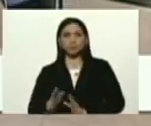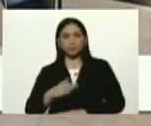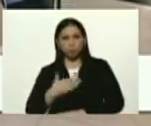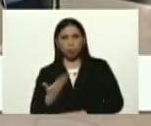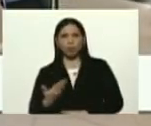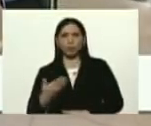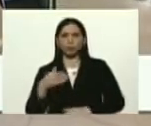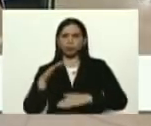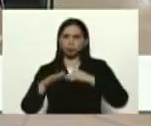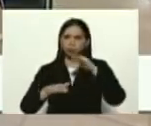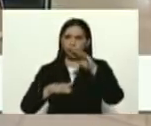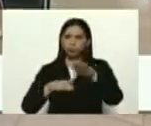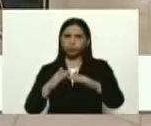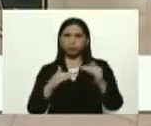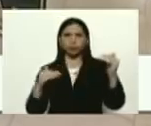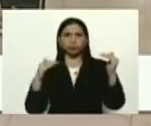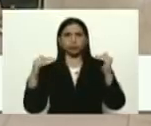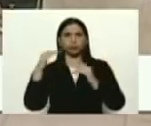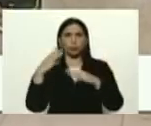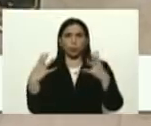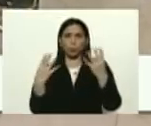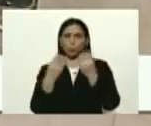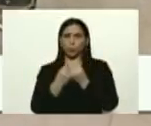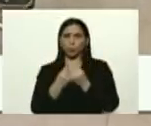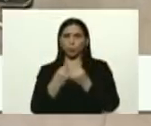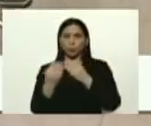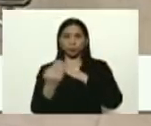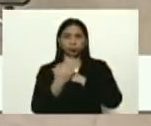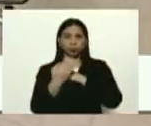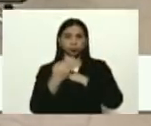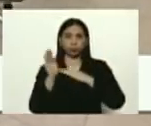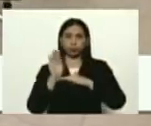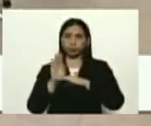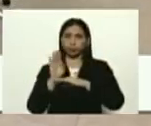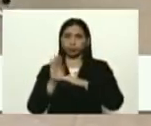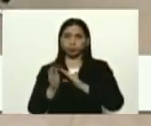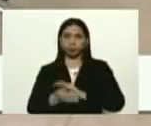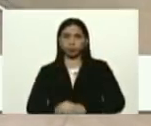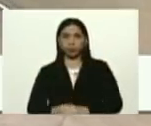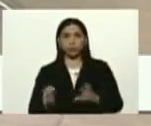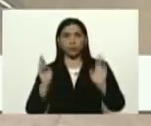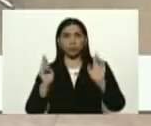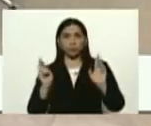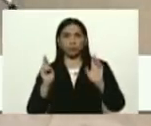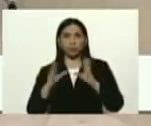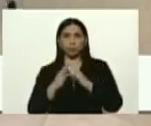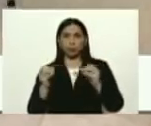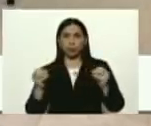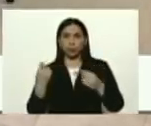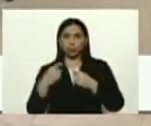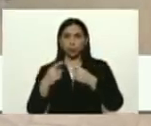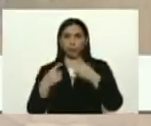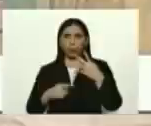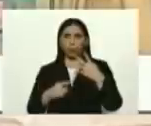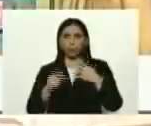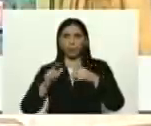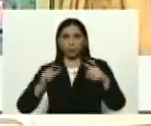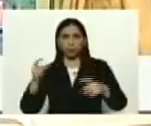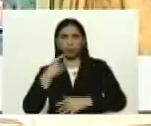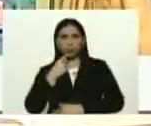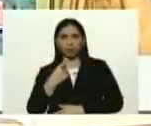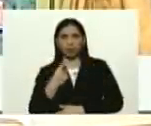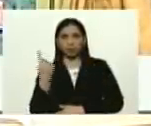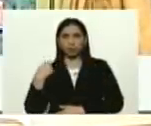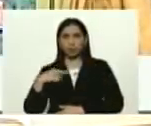podemos progresar, juntos, cuidándonos. Afortunadamente todos estos casos que he dicho tienen